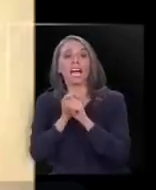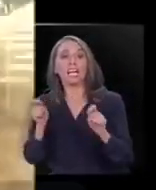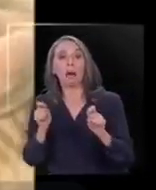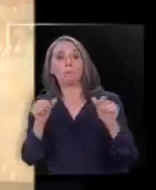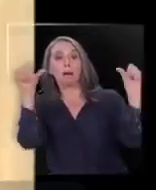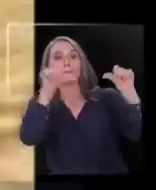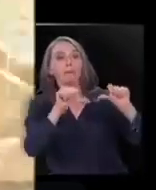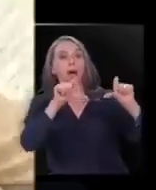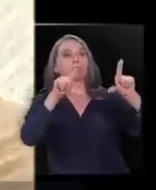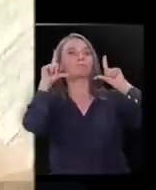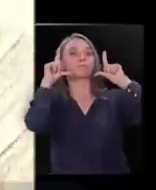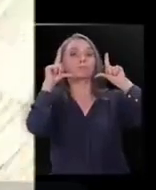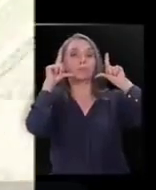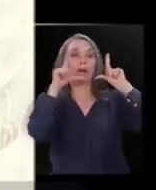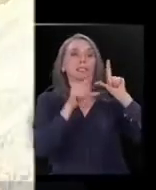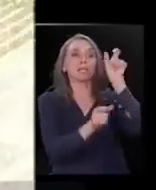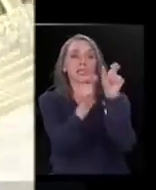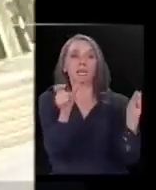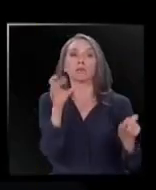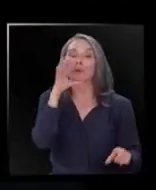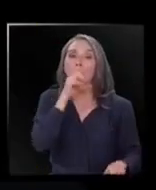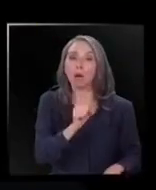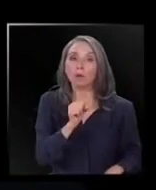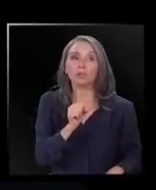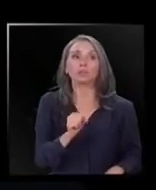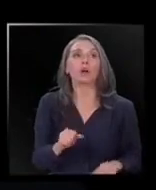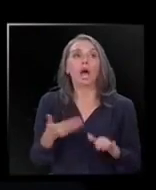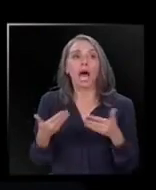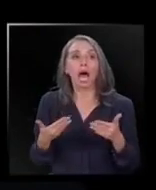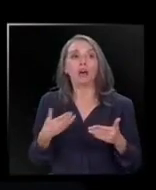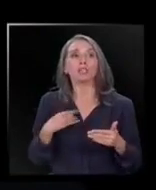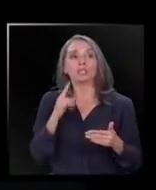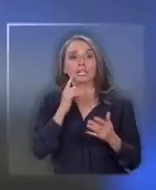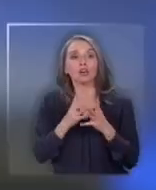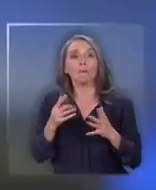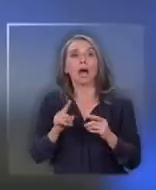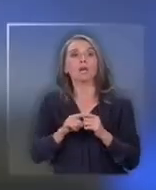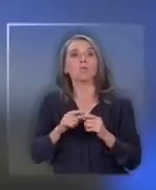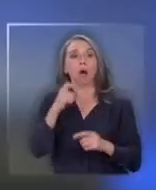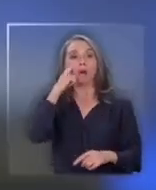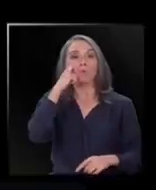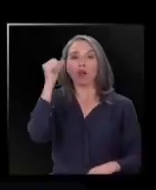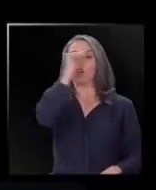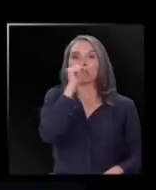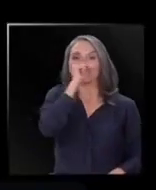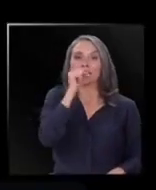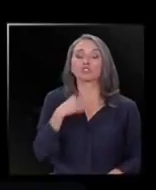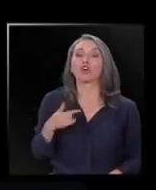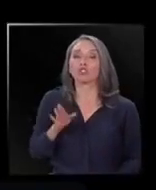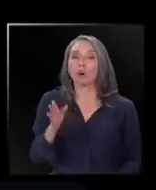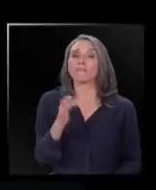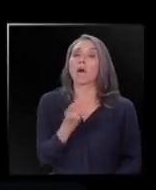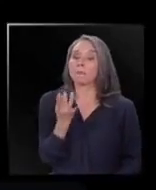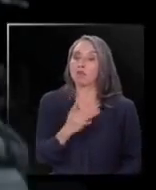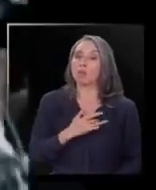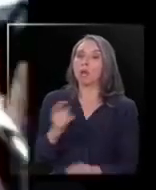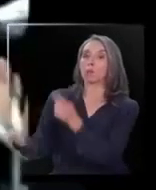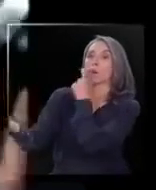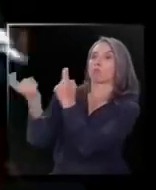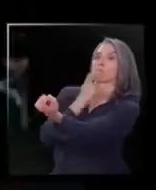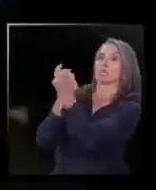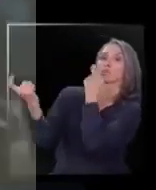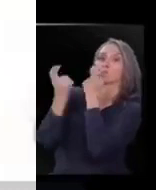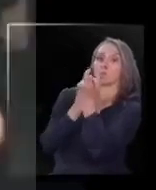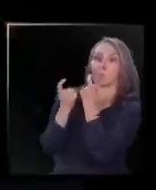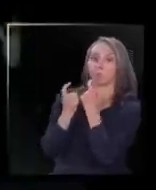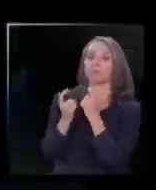de desprestigio que debieron soportar. Ahora tengo mucho más cuero chancho, pero todavía me duelen los insultos.